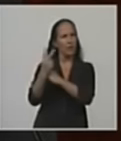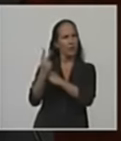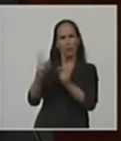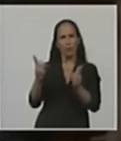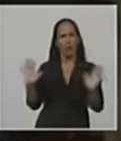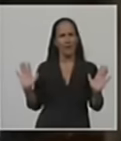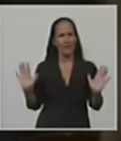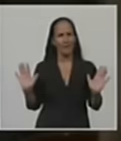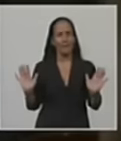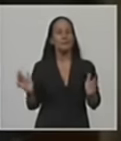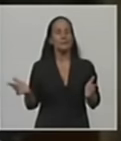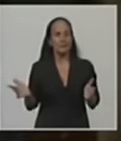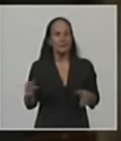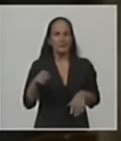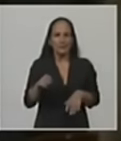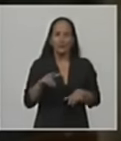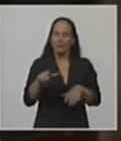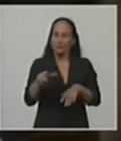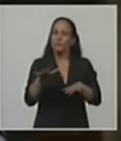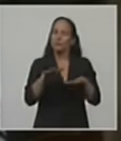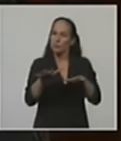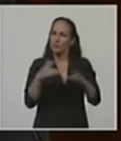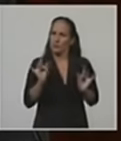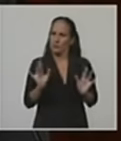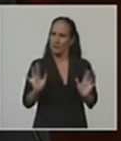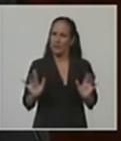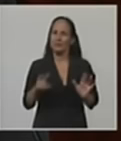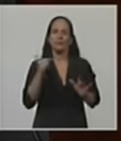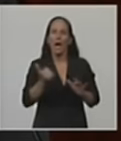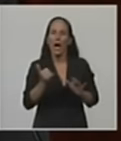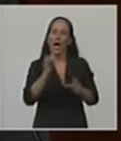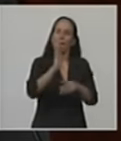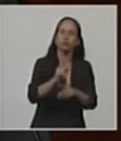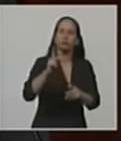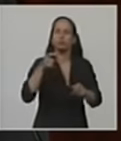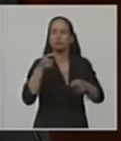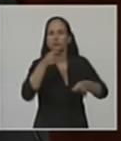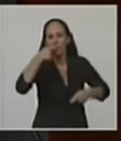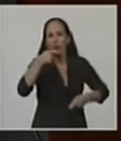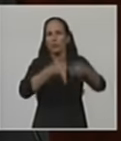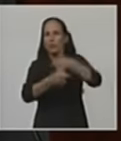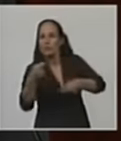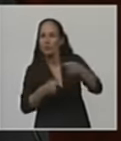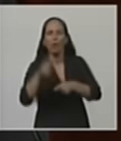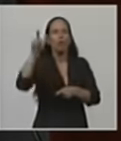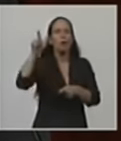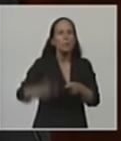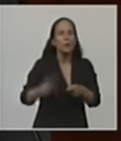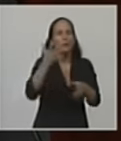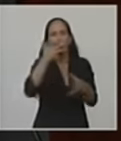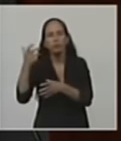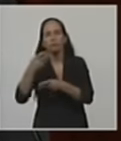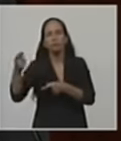Tenemos un muy preocupante panorama en materia de violencia, crimen, tráfico de drogas y de personas, producto de estas